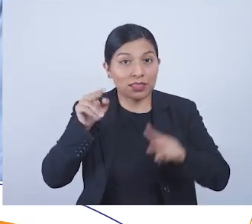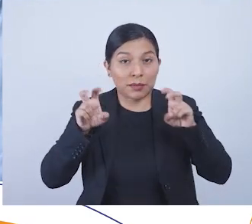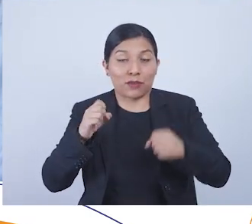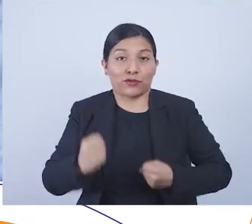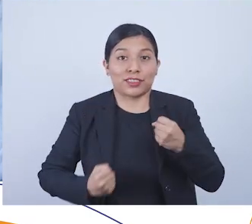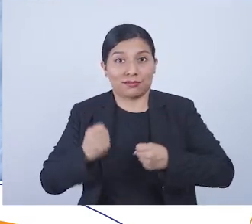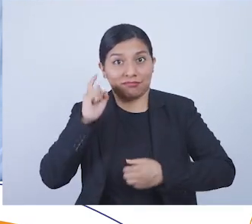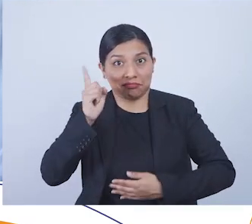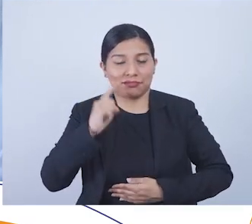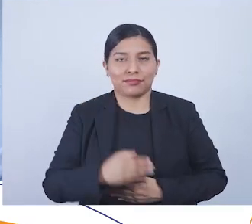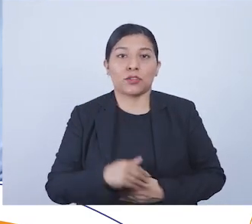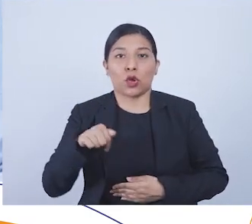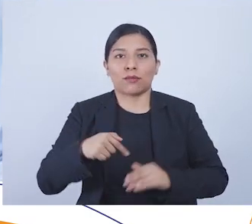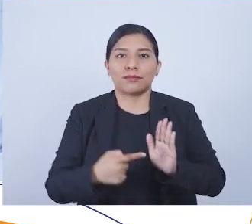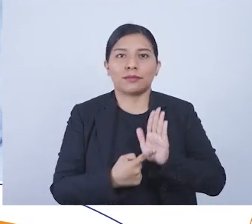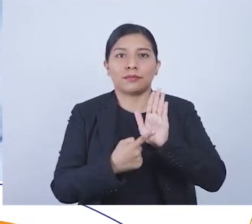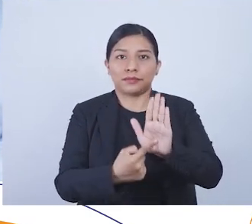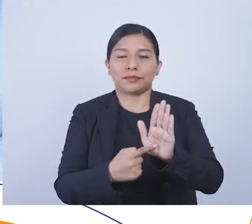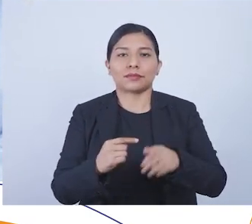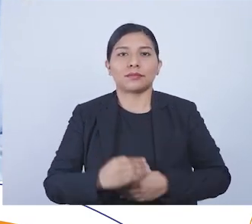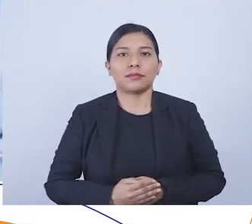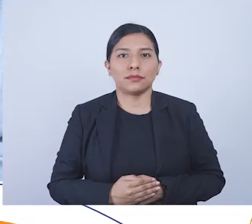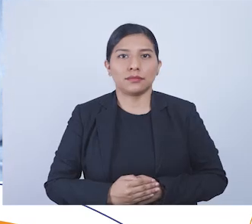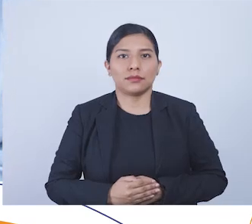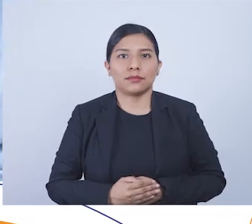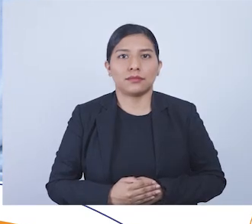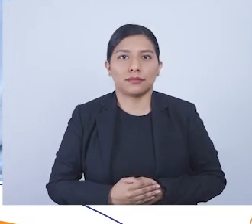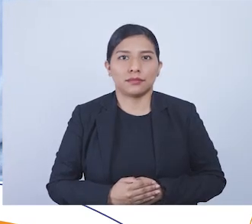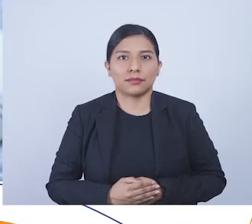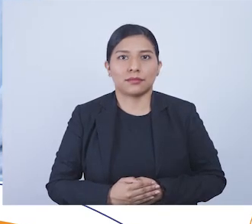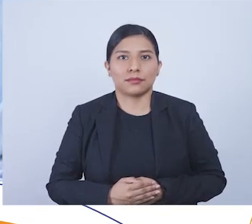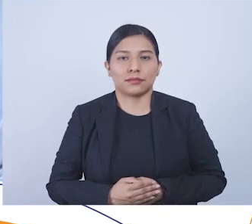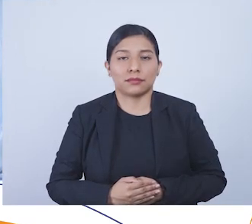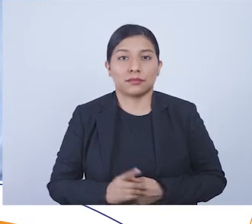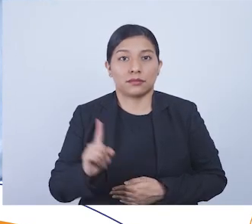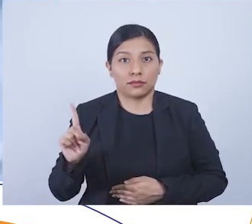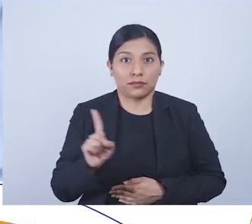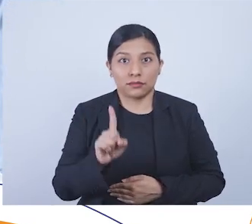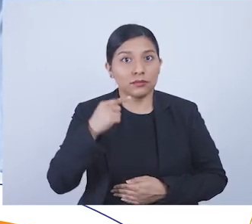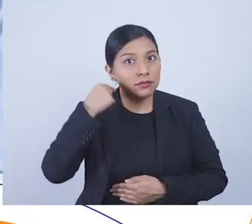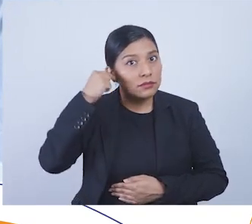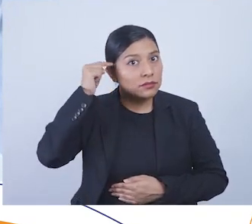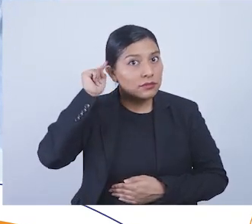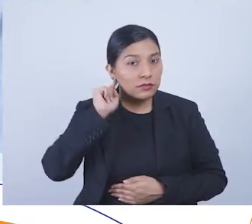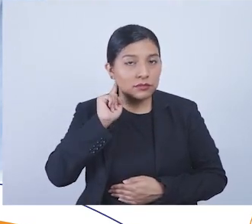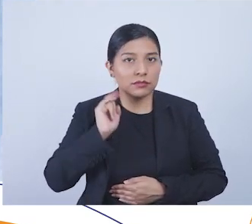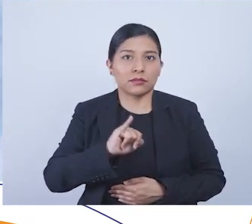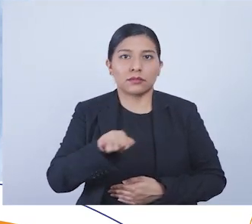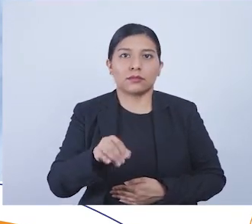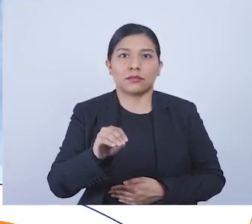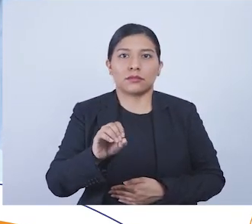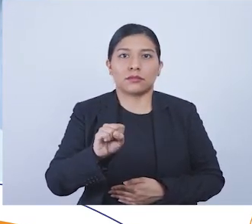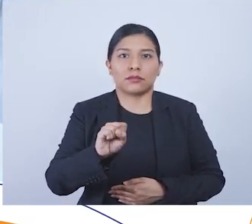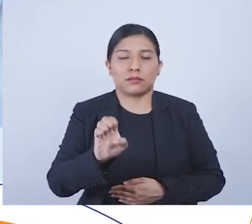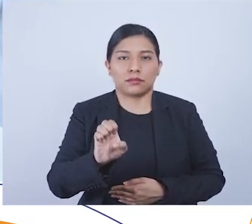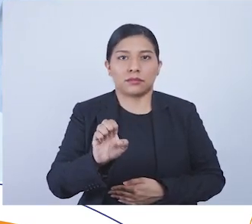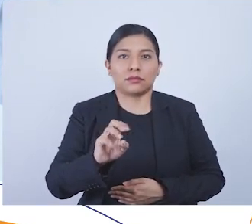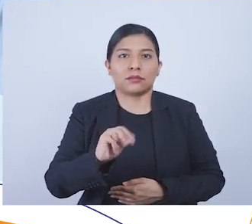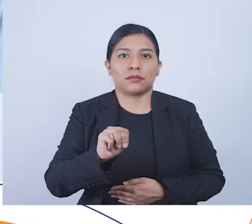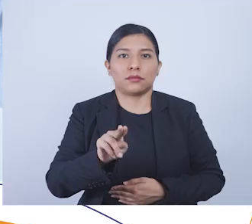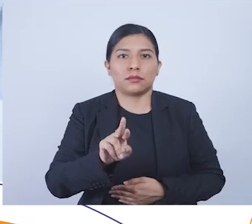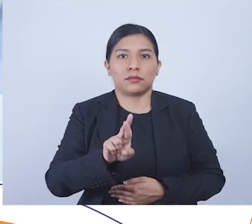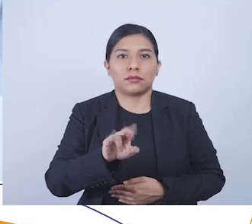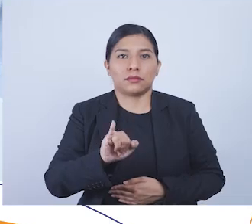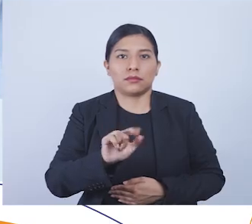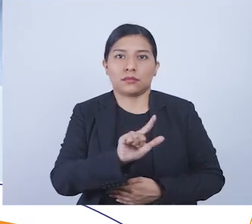educación física. A continuación tenemos al licenciado José Enrique Murillo. Él nos va